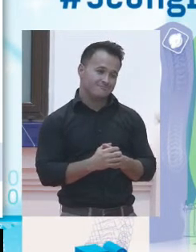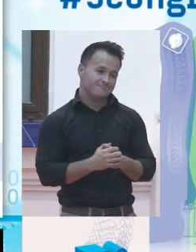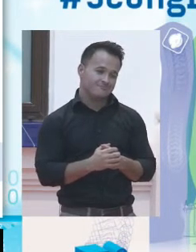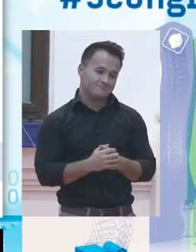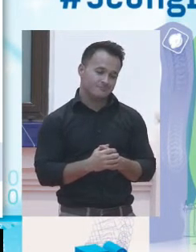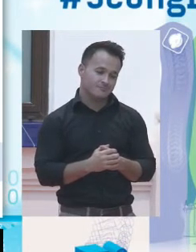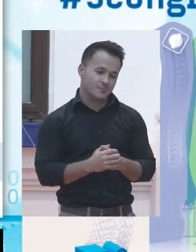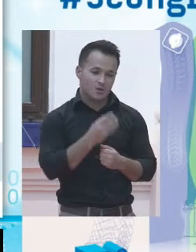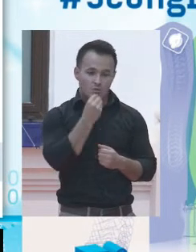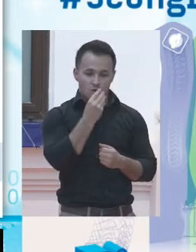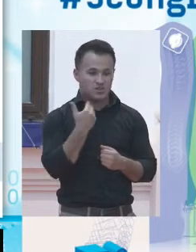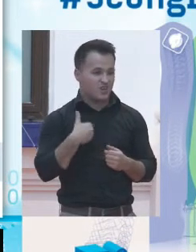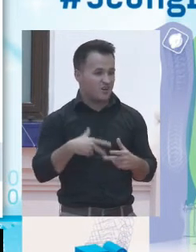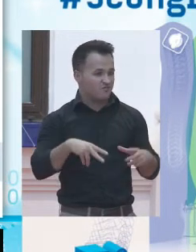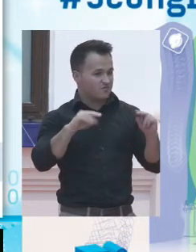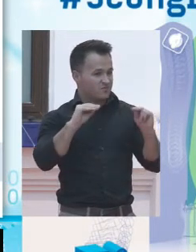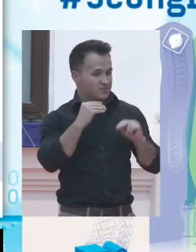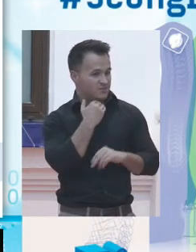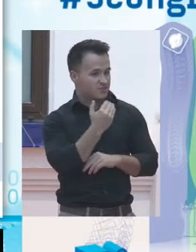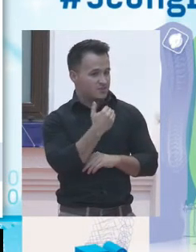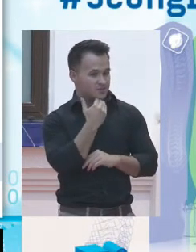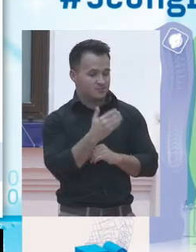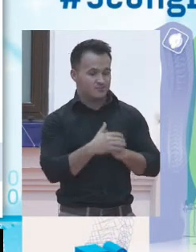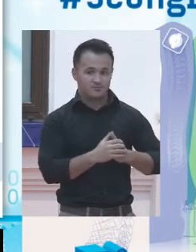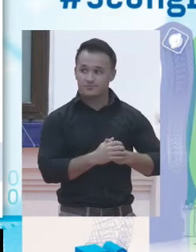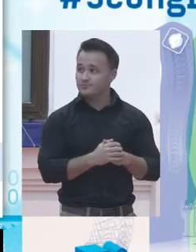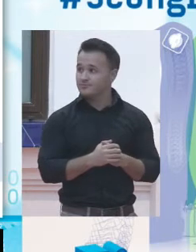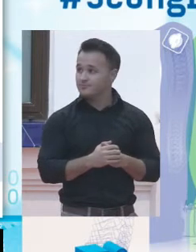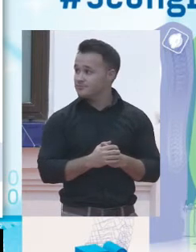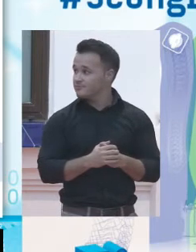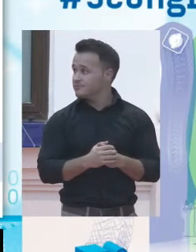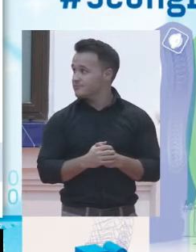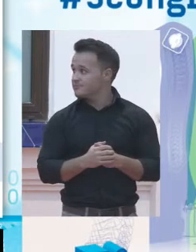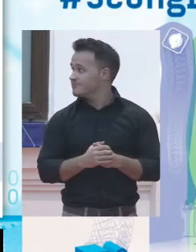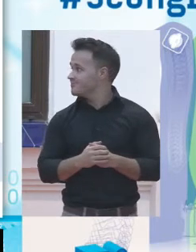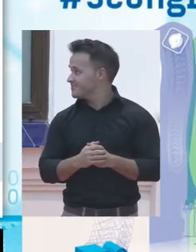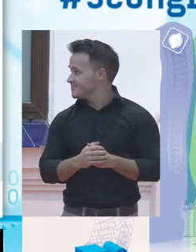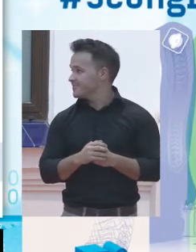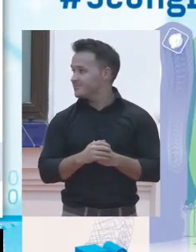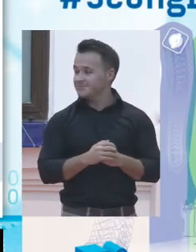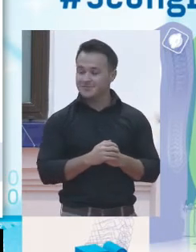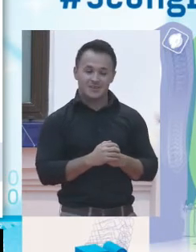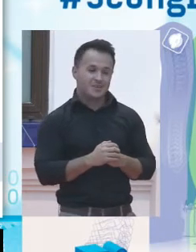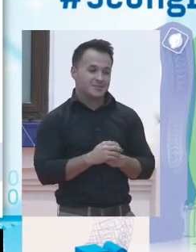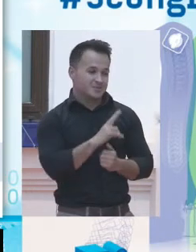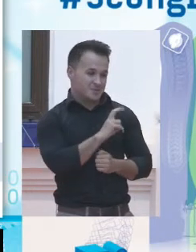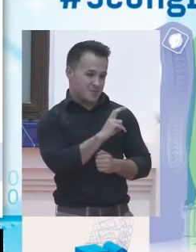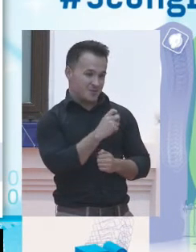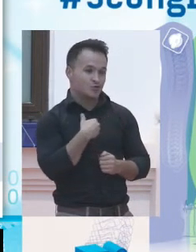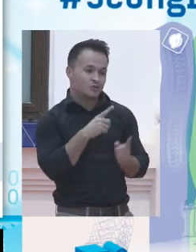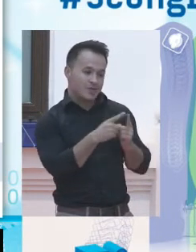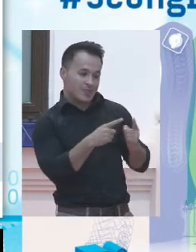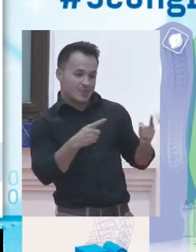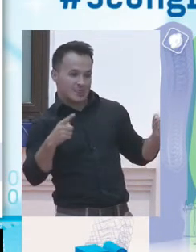Bueno, ya estoy acabando, que me parece que vamos pasados de tiempo. Bien, ¿no? Vale. Es que no